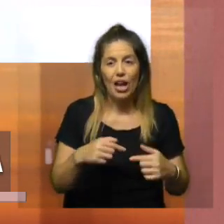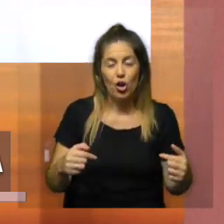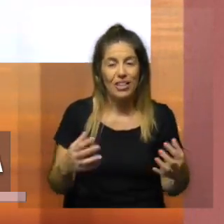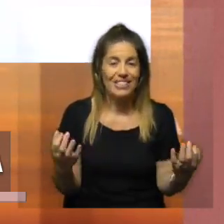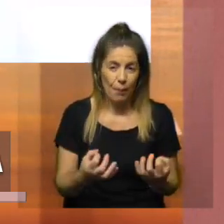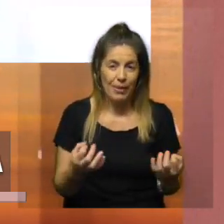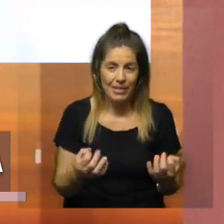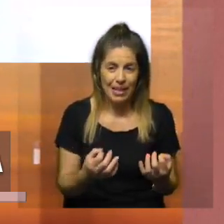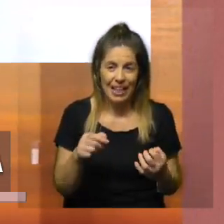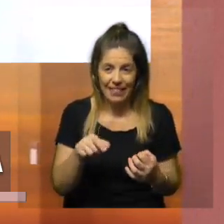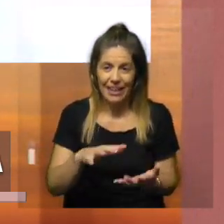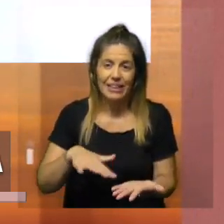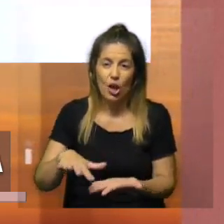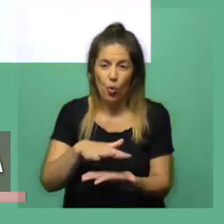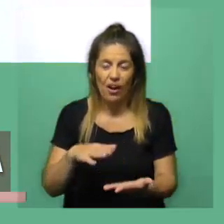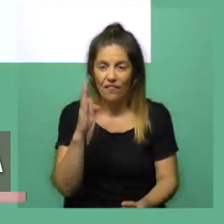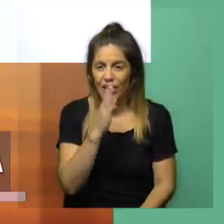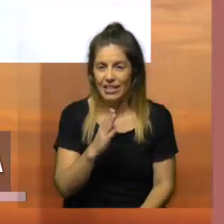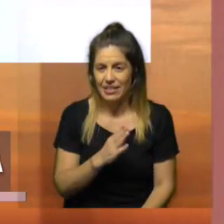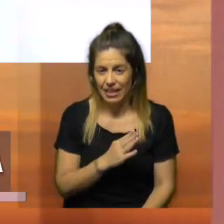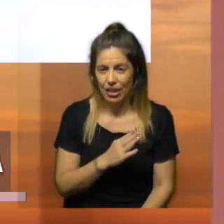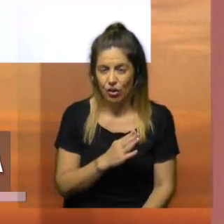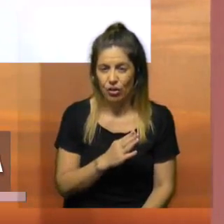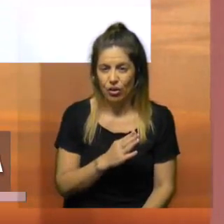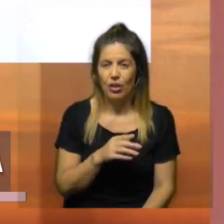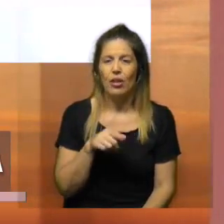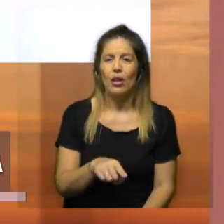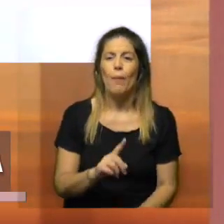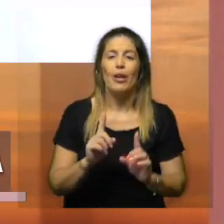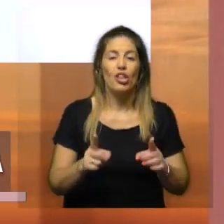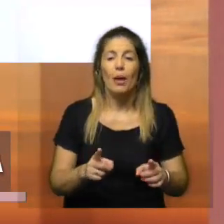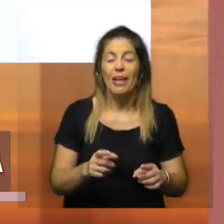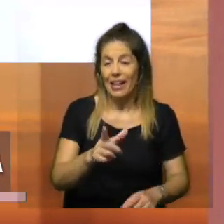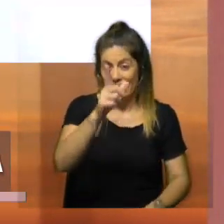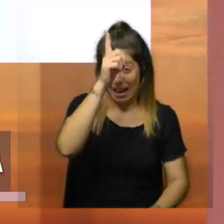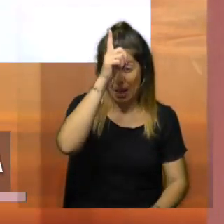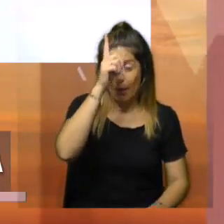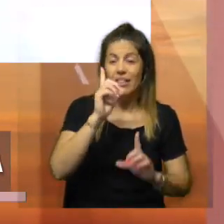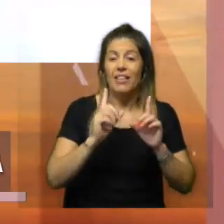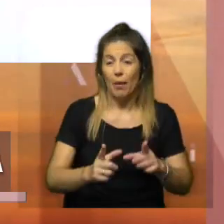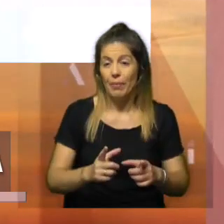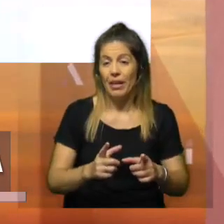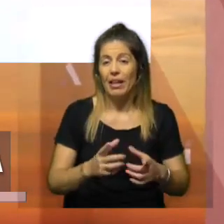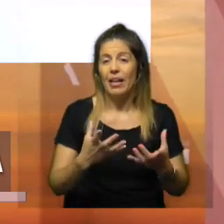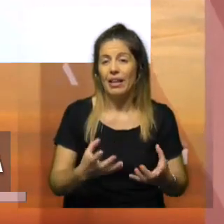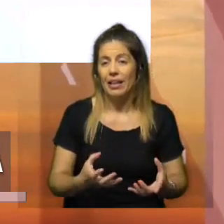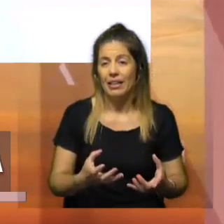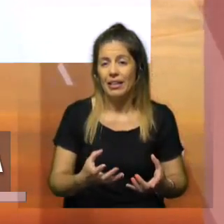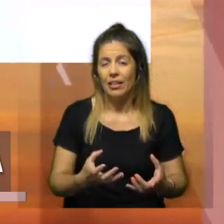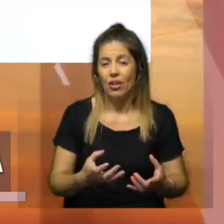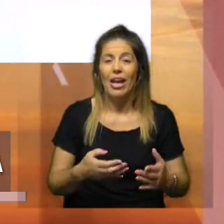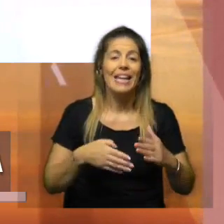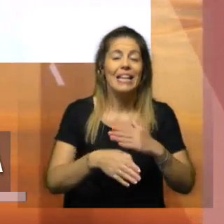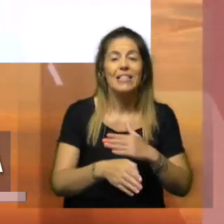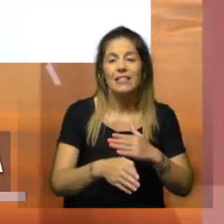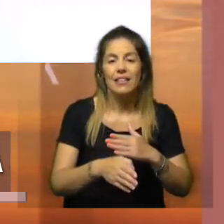particularidad del caso brasileño y de los casos latinoamericanos. Esto también pasó en Alemania, queriendo unos grupos en el 2020 también ingresar